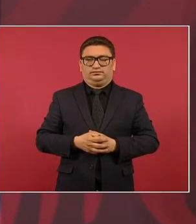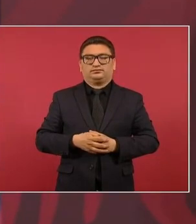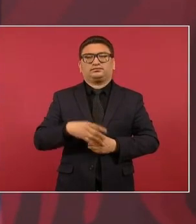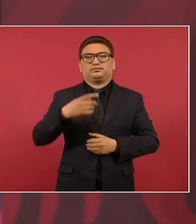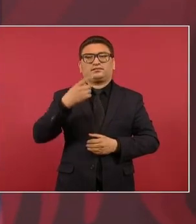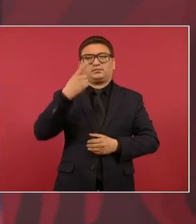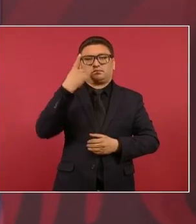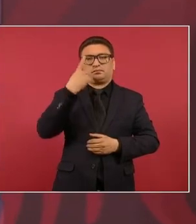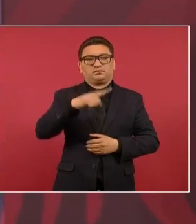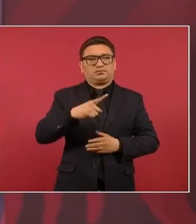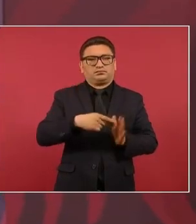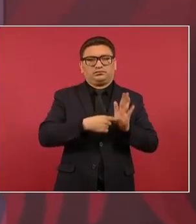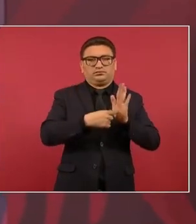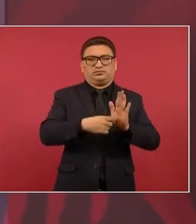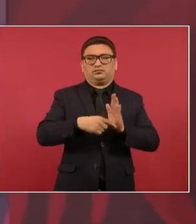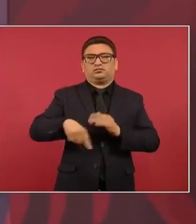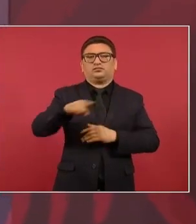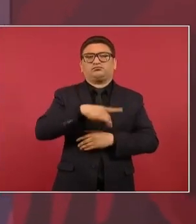sentirnos